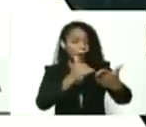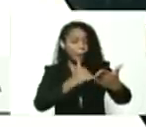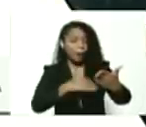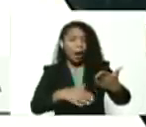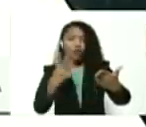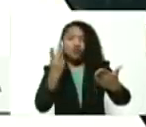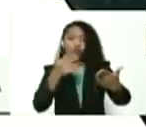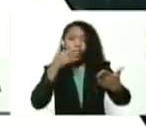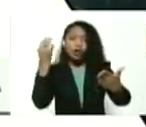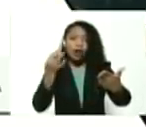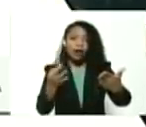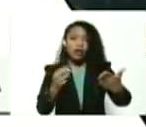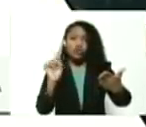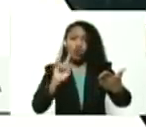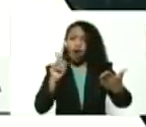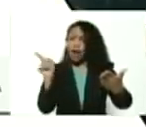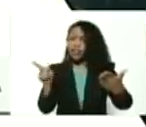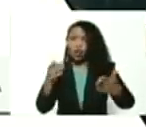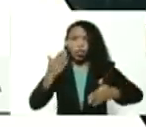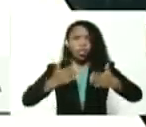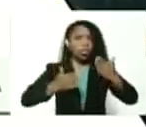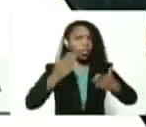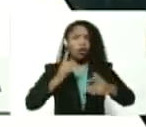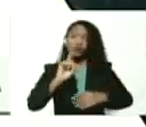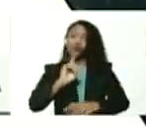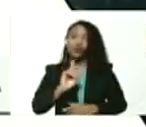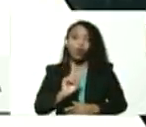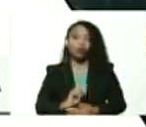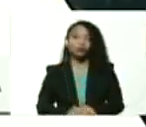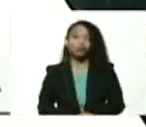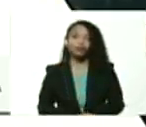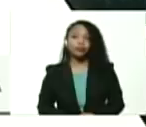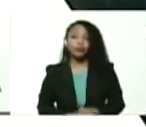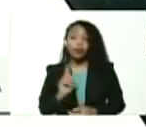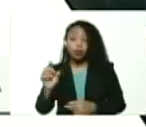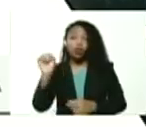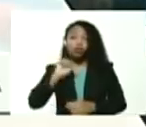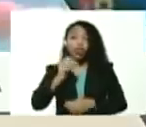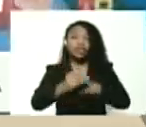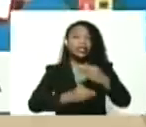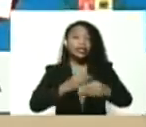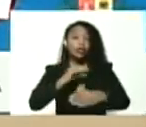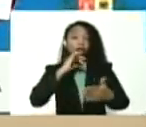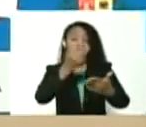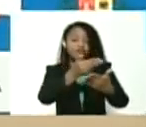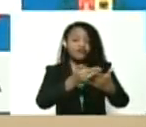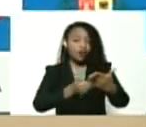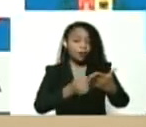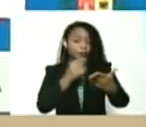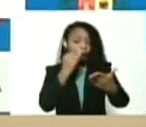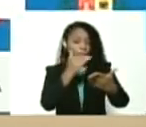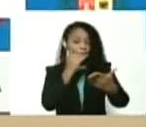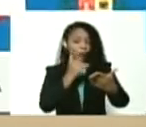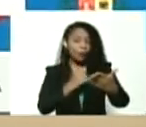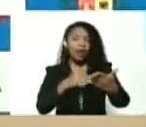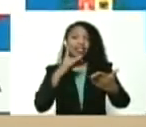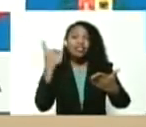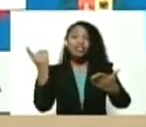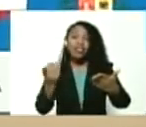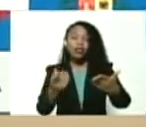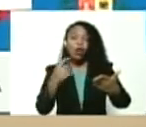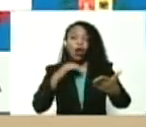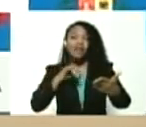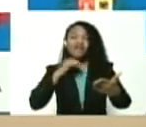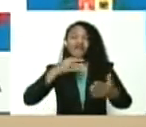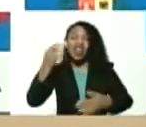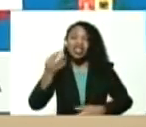reales, no con estos robots, no. Ella sí llevó un informe con datos verdaderos,